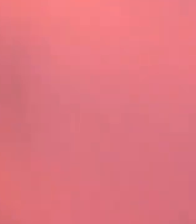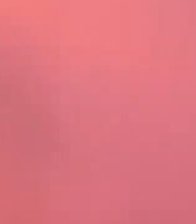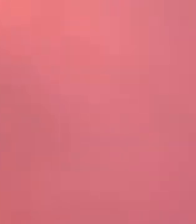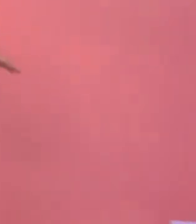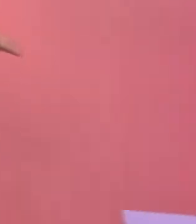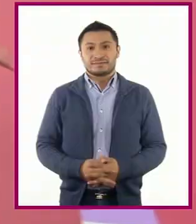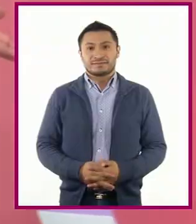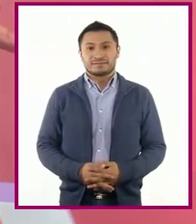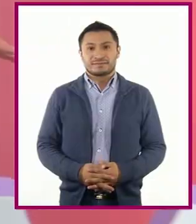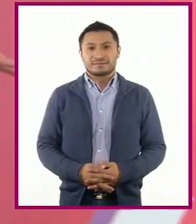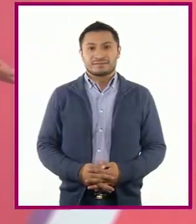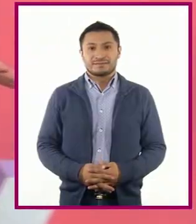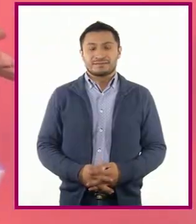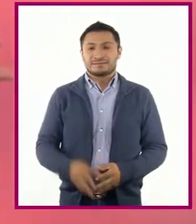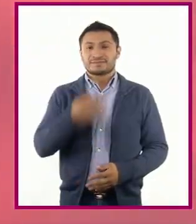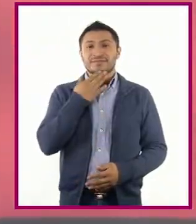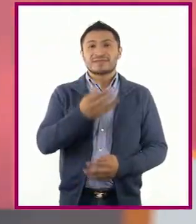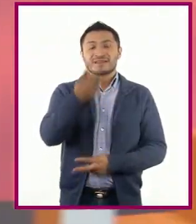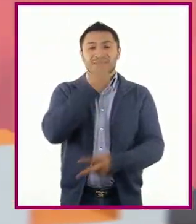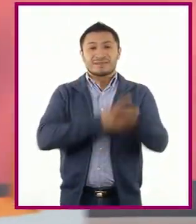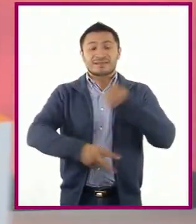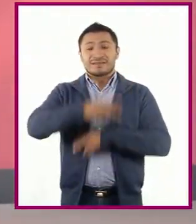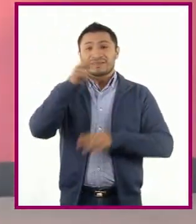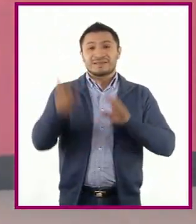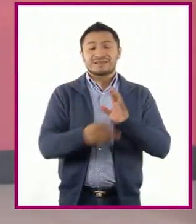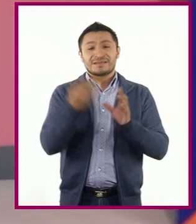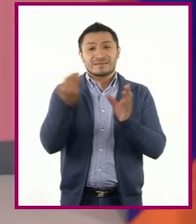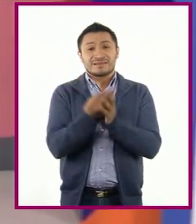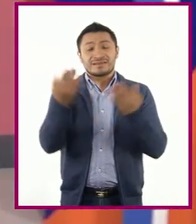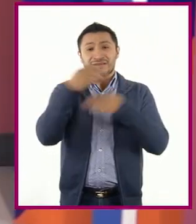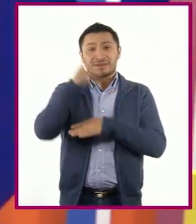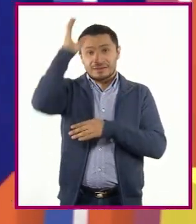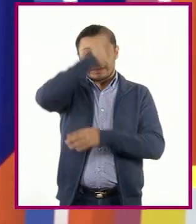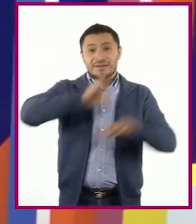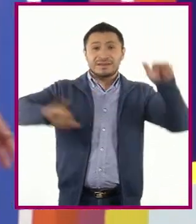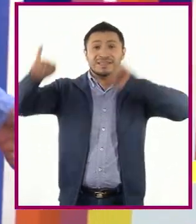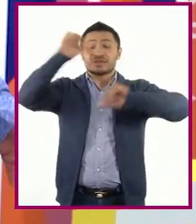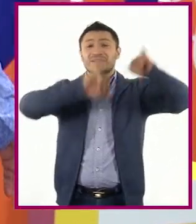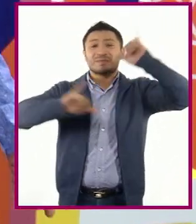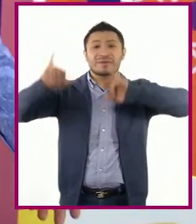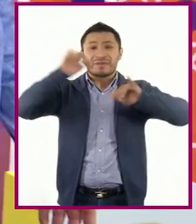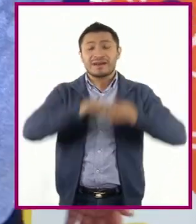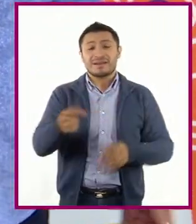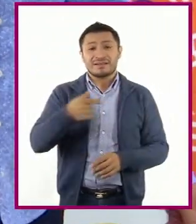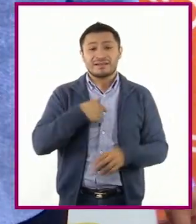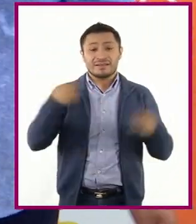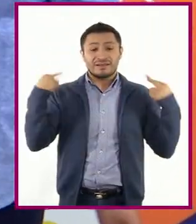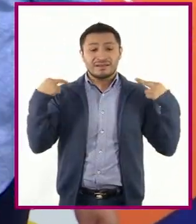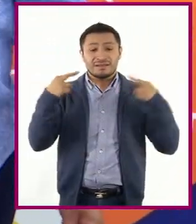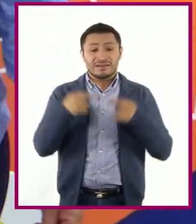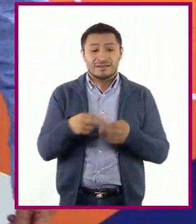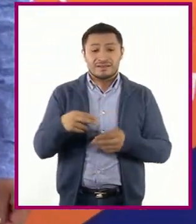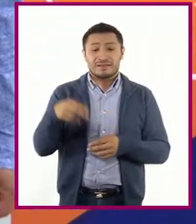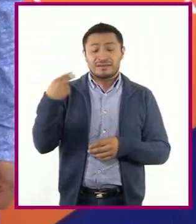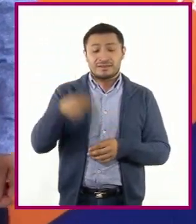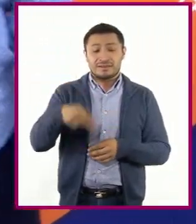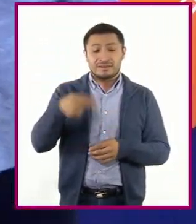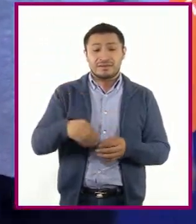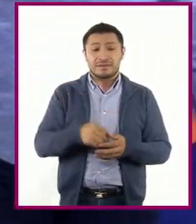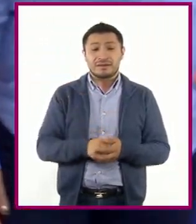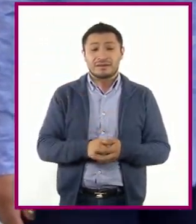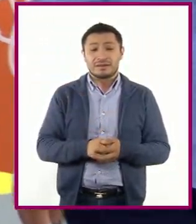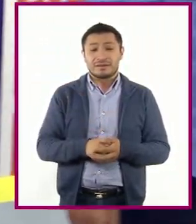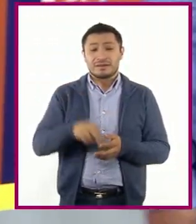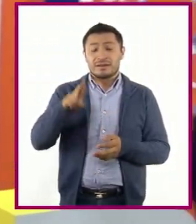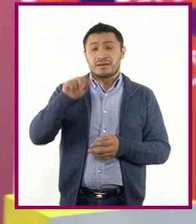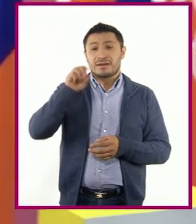Bienvenidas y bienvenidos a una sesión más de Aprende en Casa Ciencias Química. Soy la profesora Inés Elizabeth Ambrosio Ramírez. Y